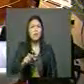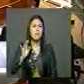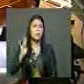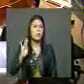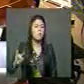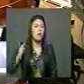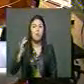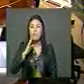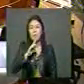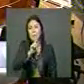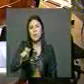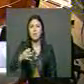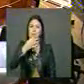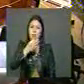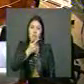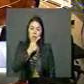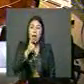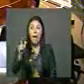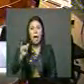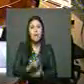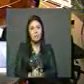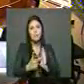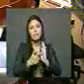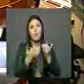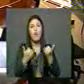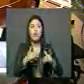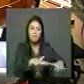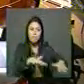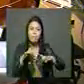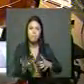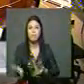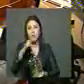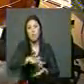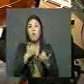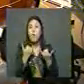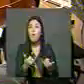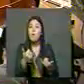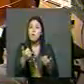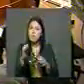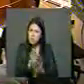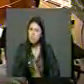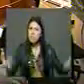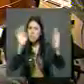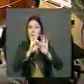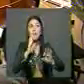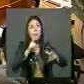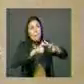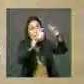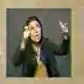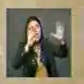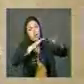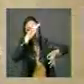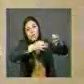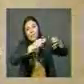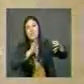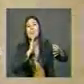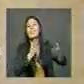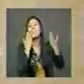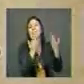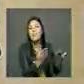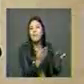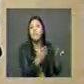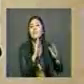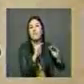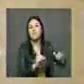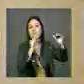parte de parejas del mismo sexo. Esa es la razón de esta audiencia. Y en tal sentido, su fijación quedará en manos de una mayoría judicial en caso de que la